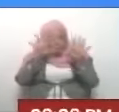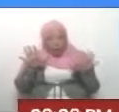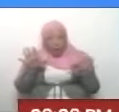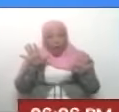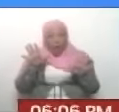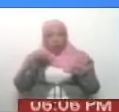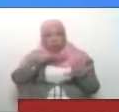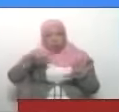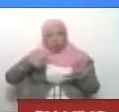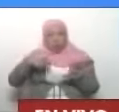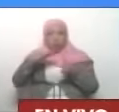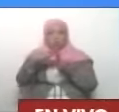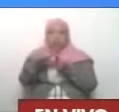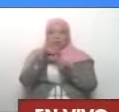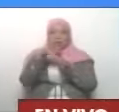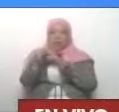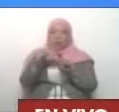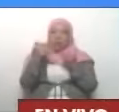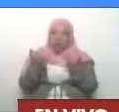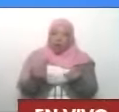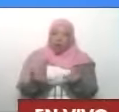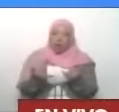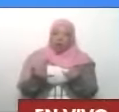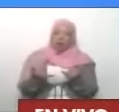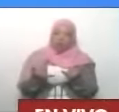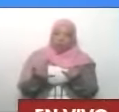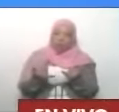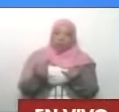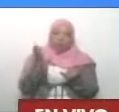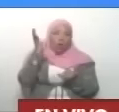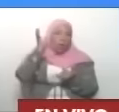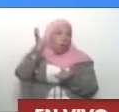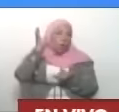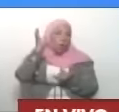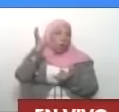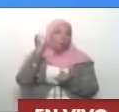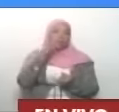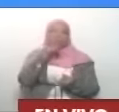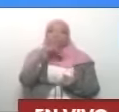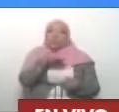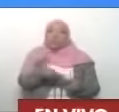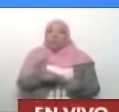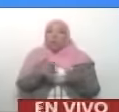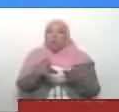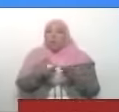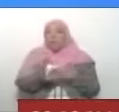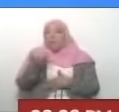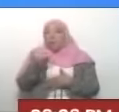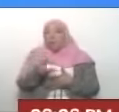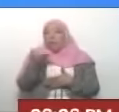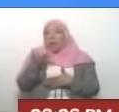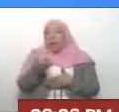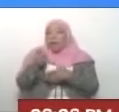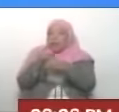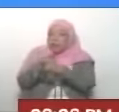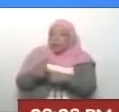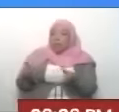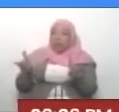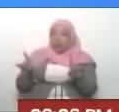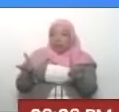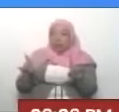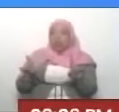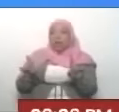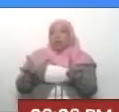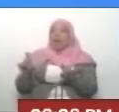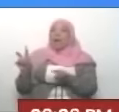parados. Conciencia histórica, conciencia histórica. Es vital, es fundamental. Es la diferencia entre